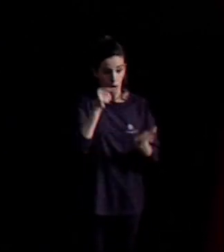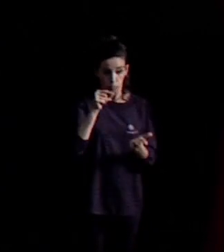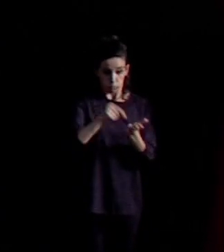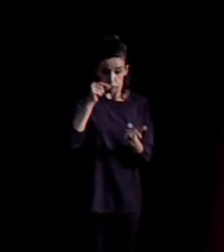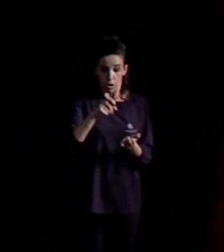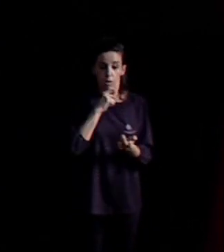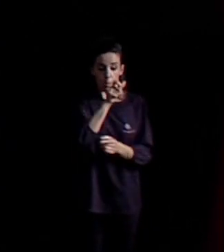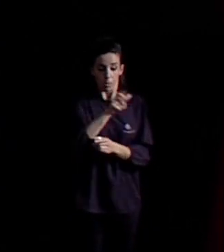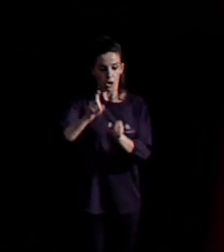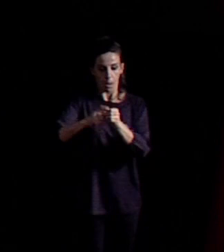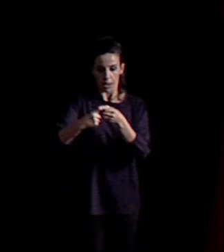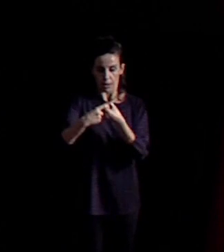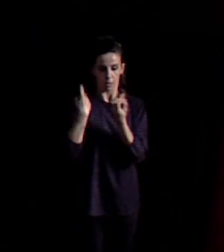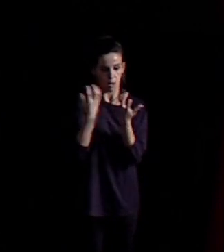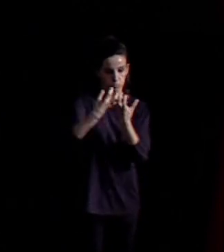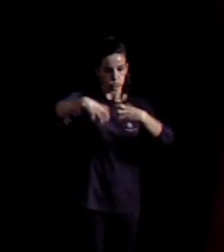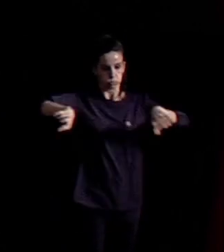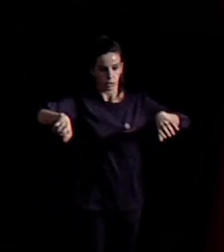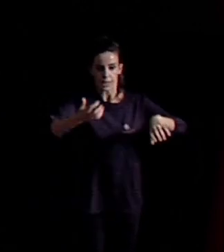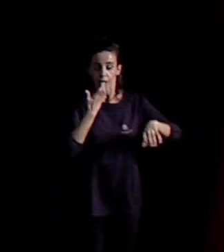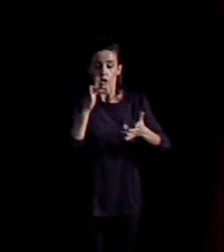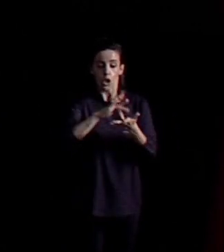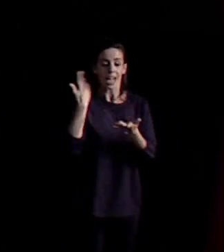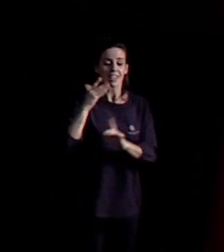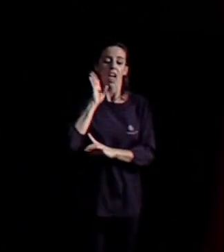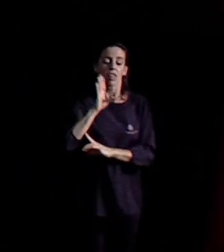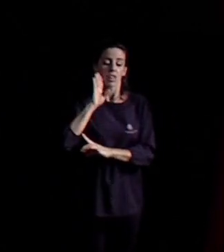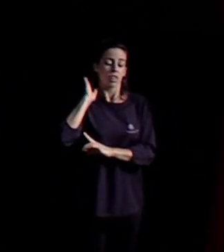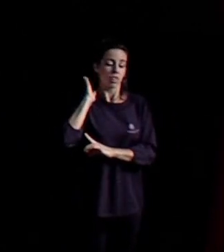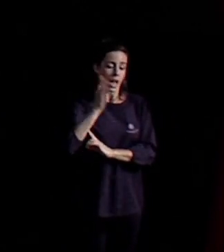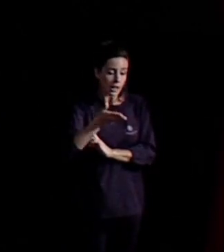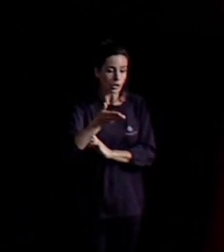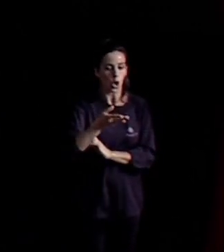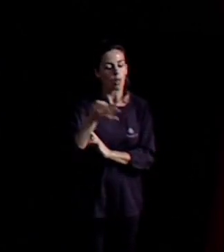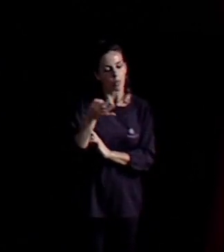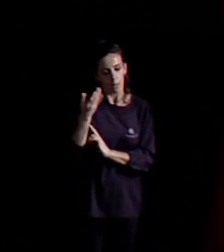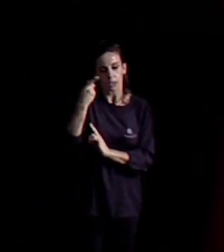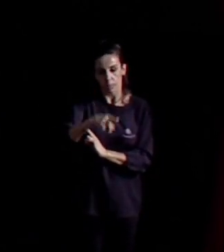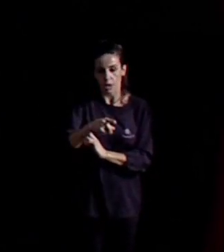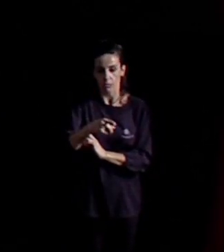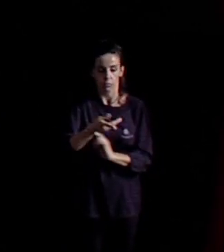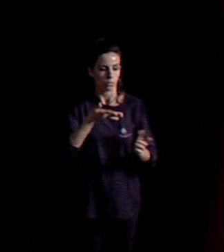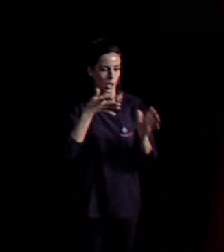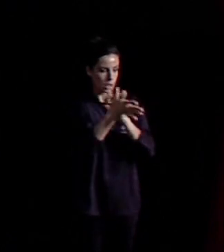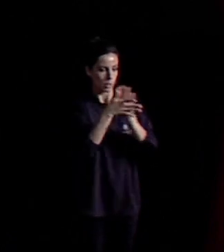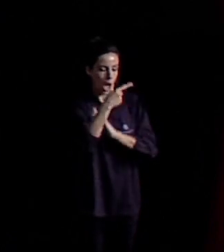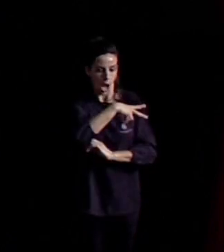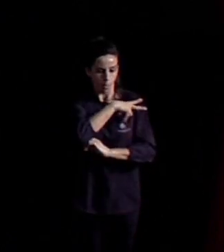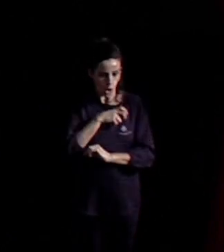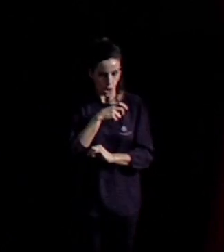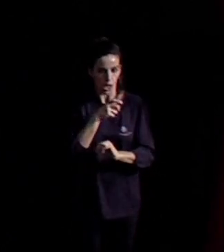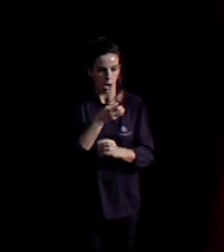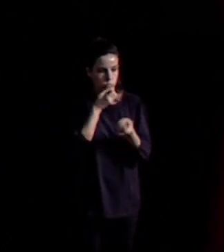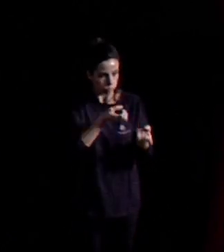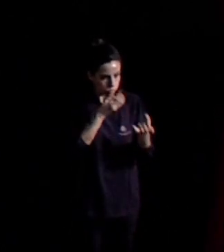los involucrados. Si ya se ha producido el delito, pues ponerlo en conocimiento de la policía en este caso, ¿no? Actuar